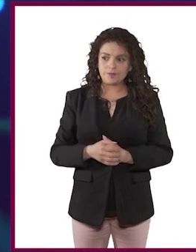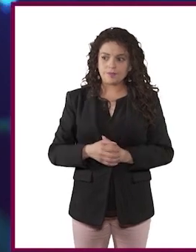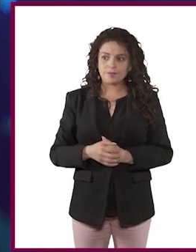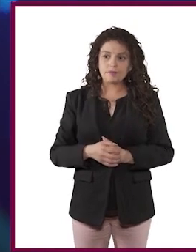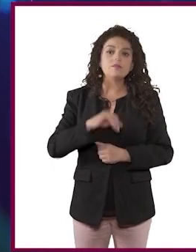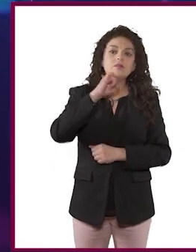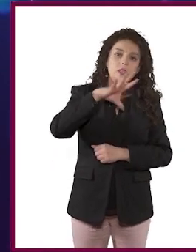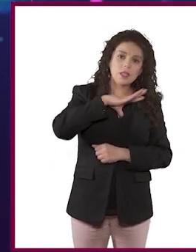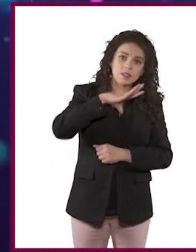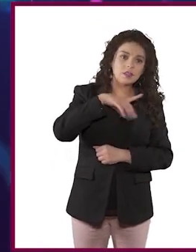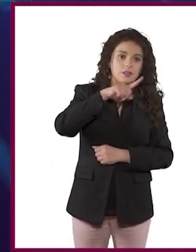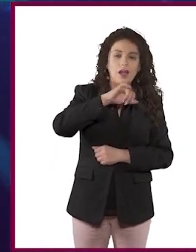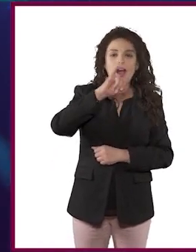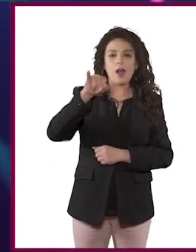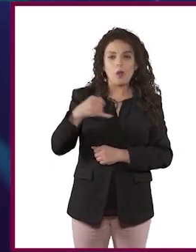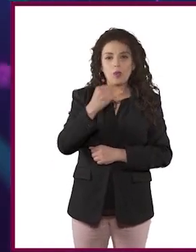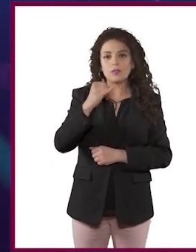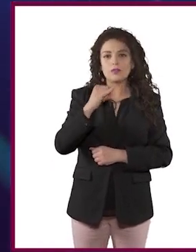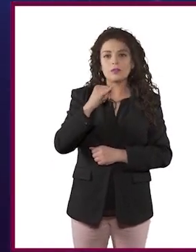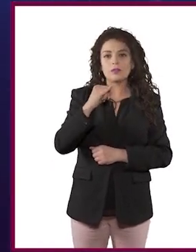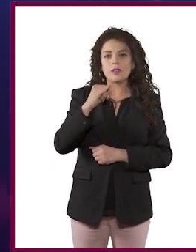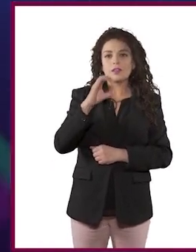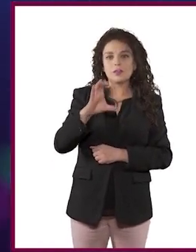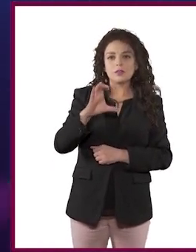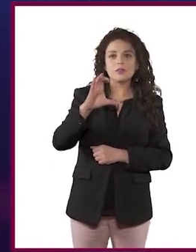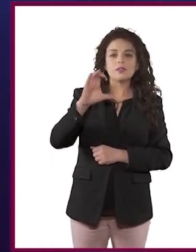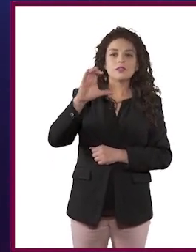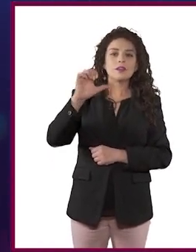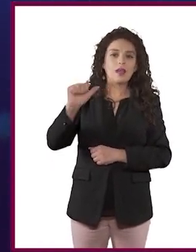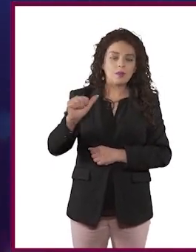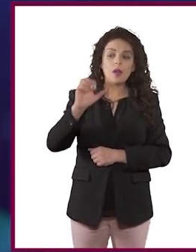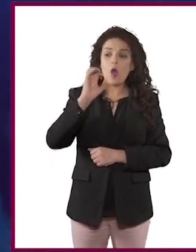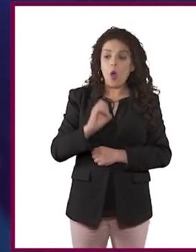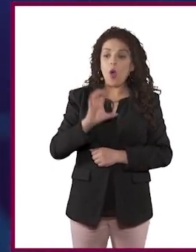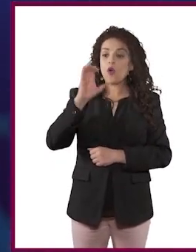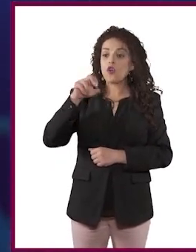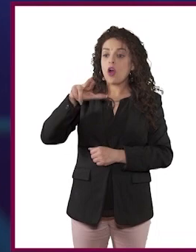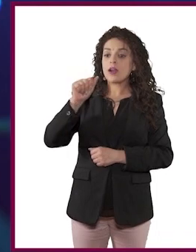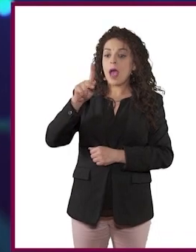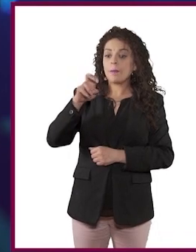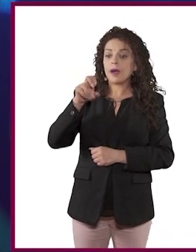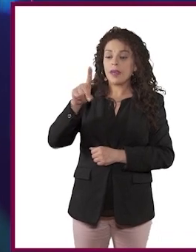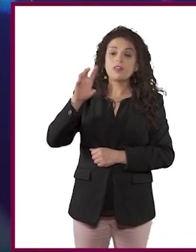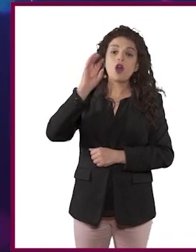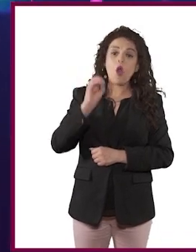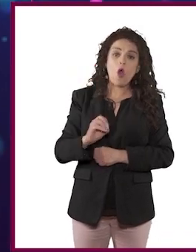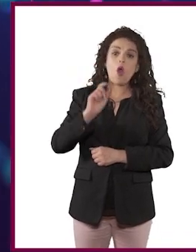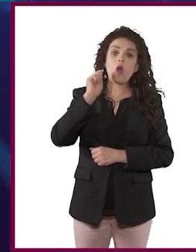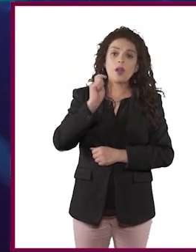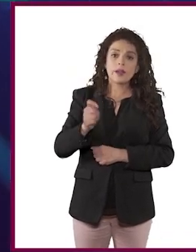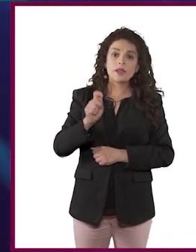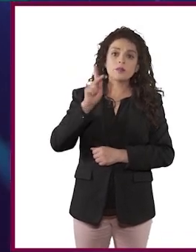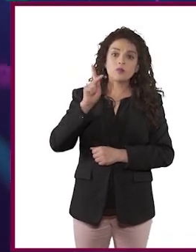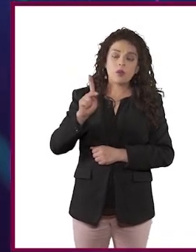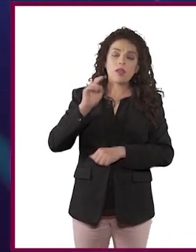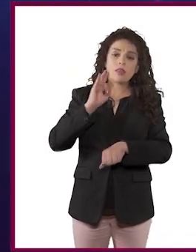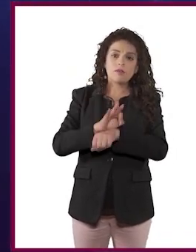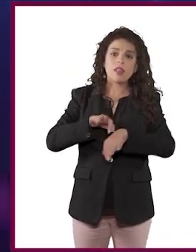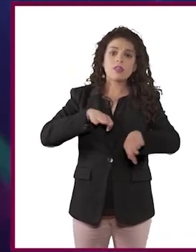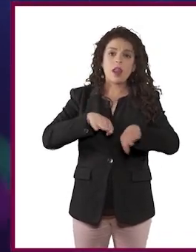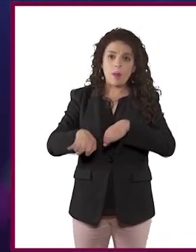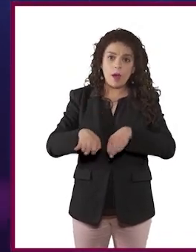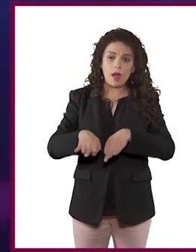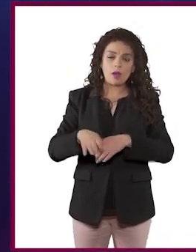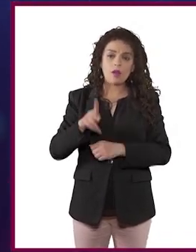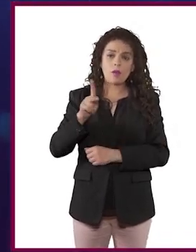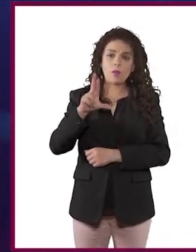va a haber juntas, o sí va a haber juntas, o están las oficinas del CONAPRED y las procuradurías de la defensa del